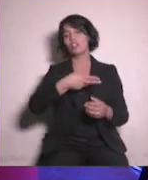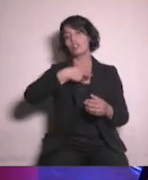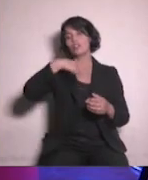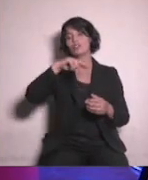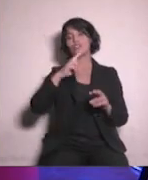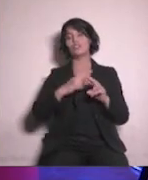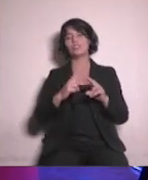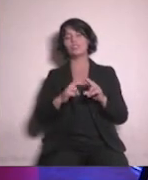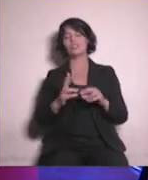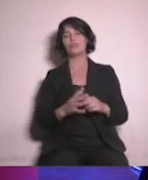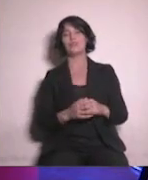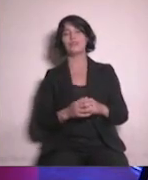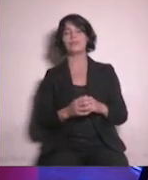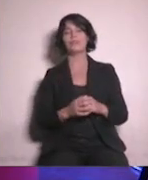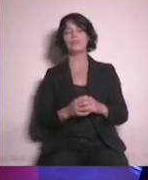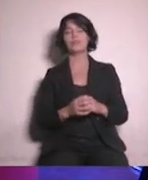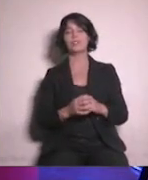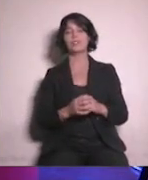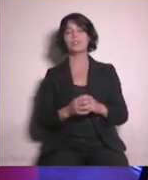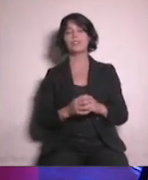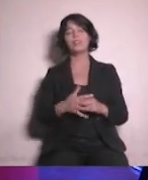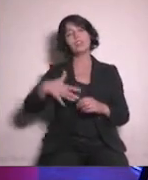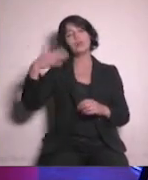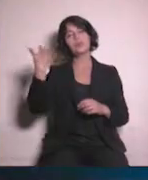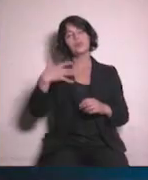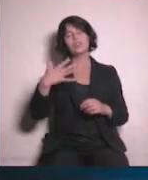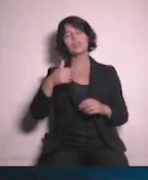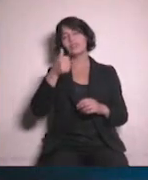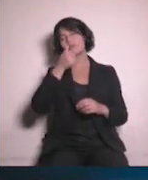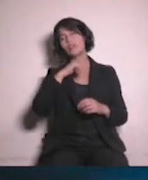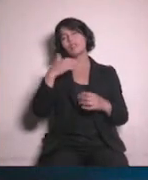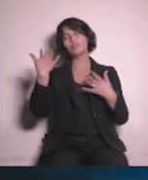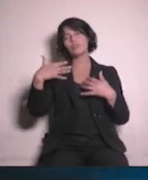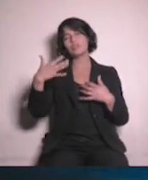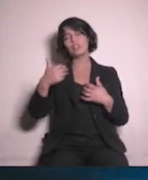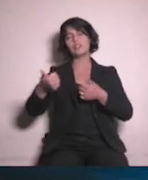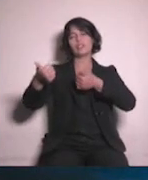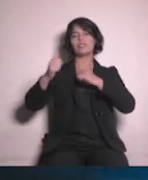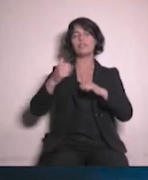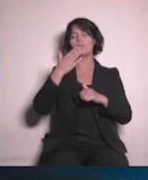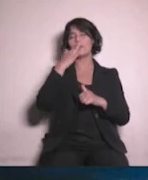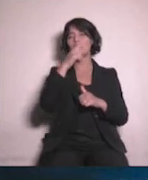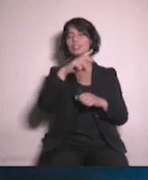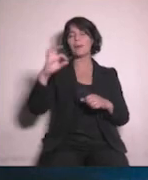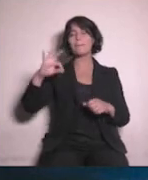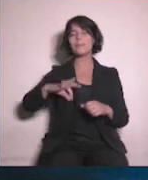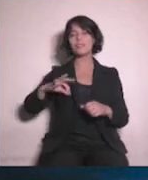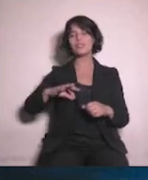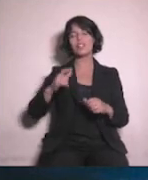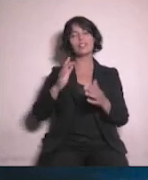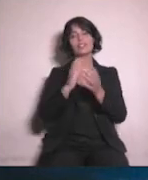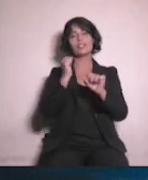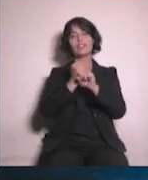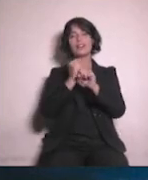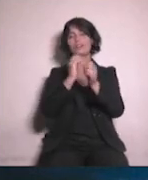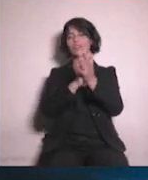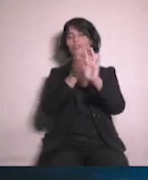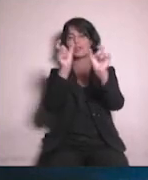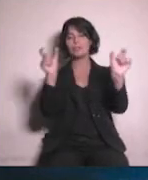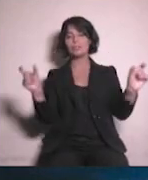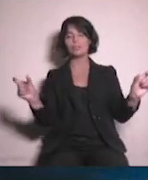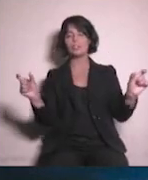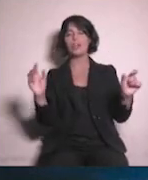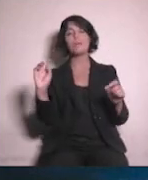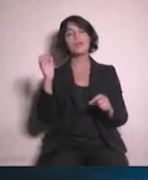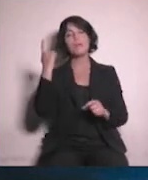nosotros hacemos. Y quedan importantes desafíos, porque mejorar esas pensiones es tarea de todos. Y